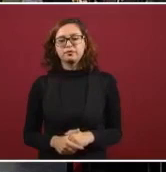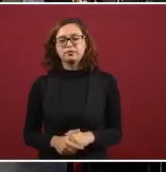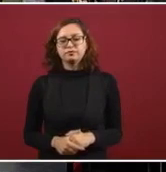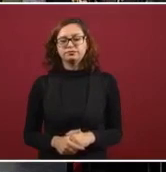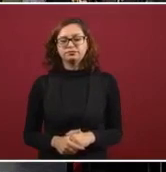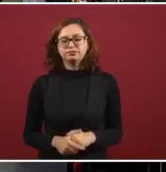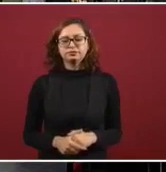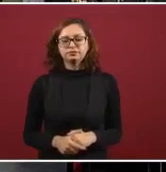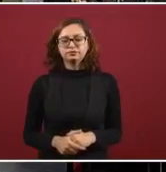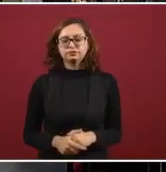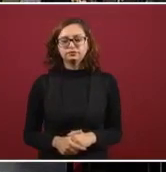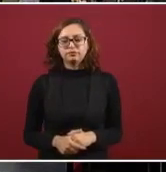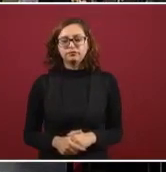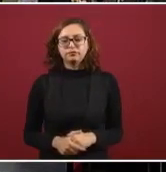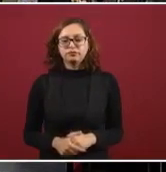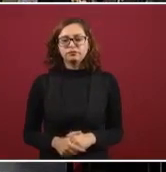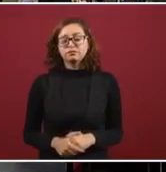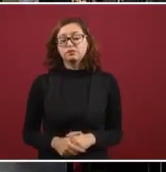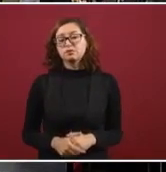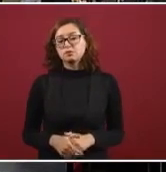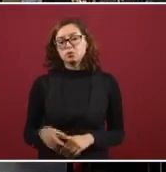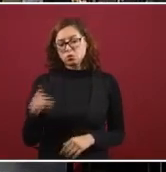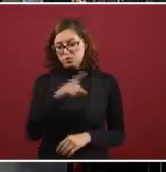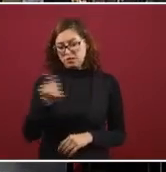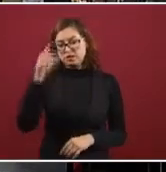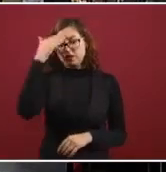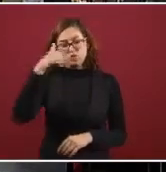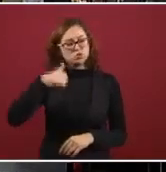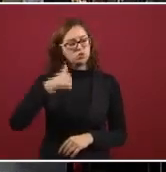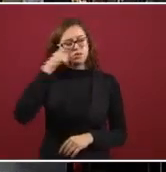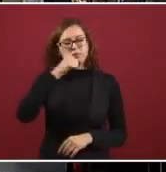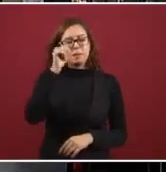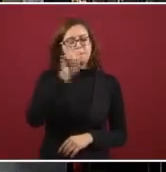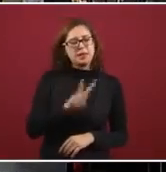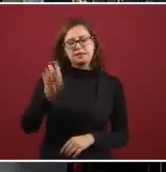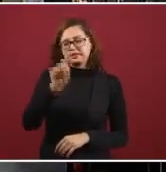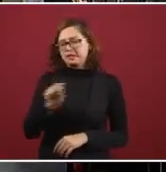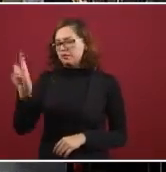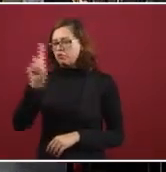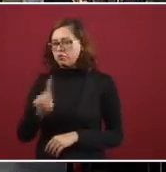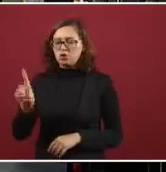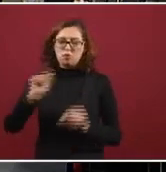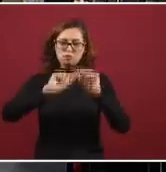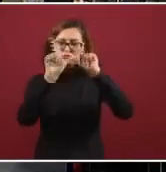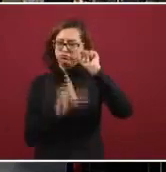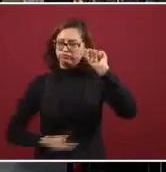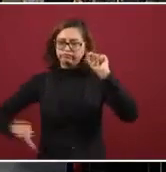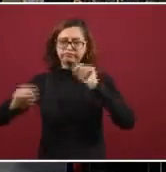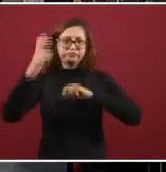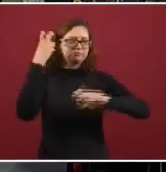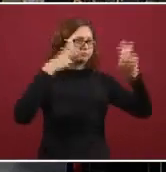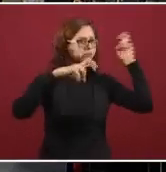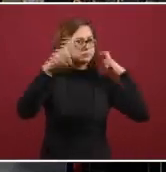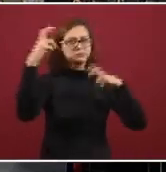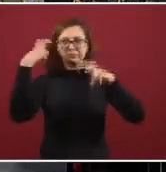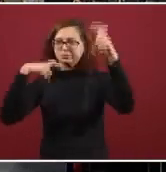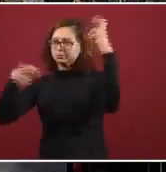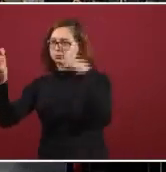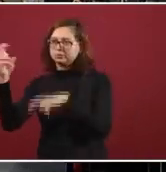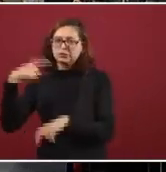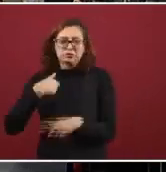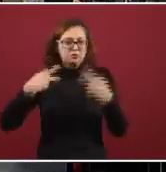Mira, yo recorro constantemente el país todos los fines de semana. Estoy muy cerca de la gente, de los